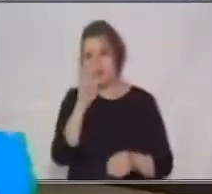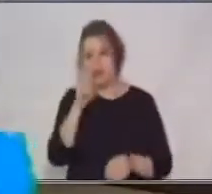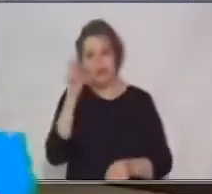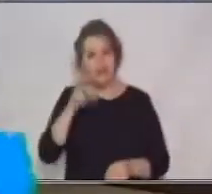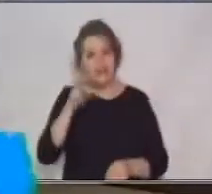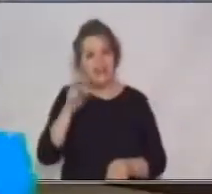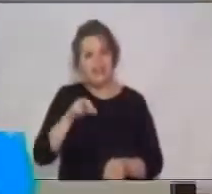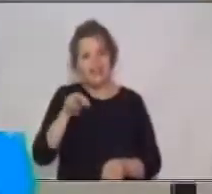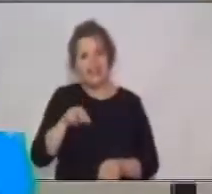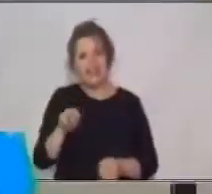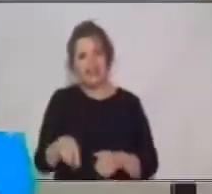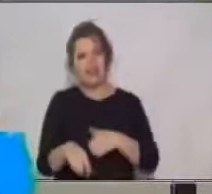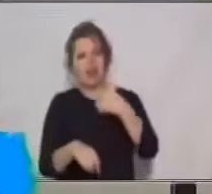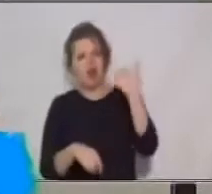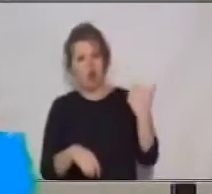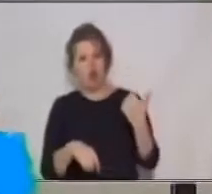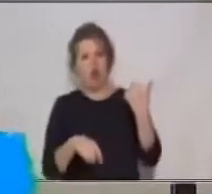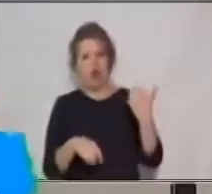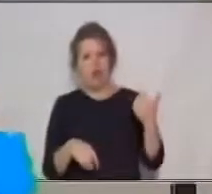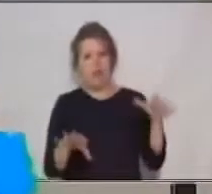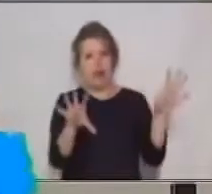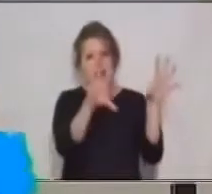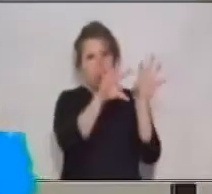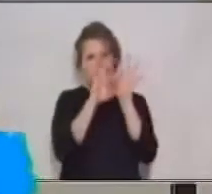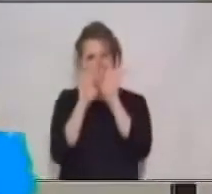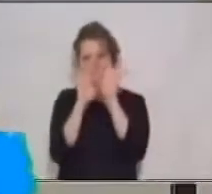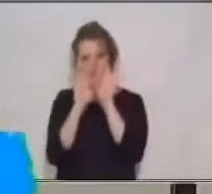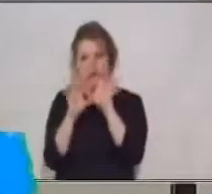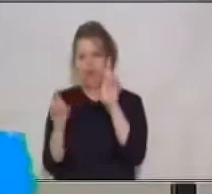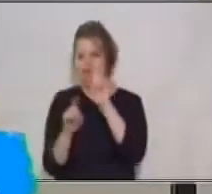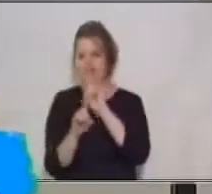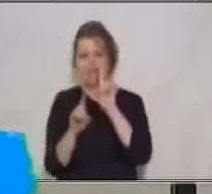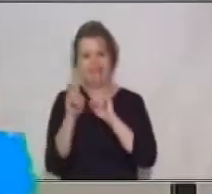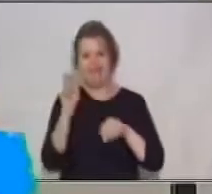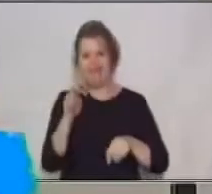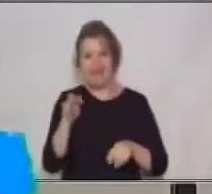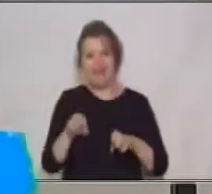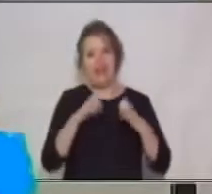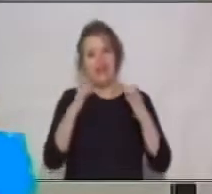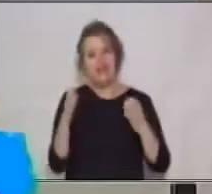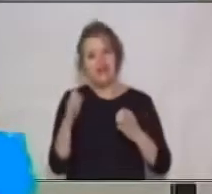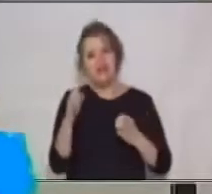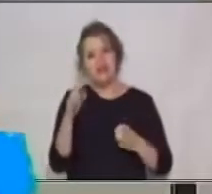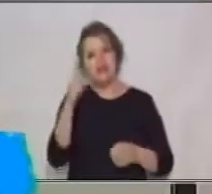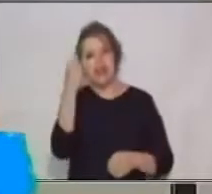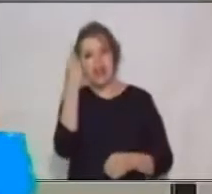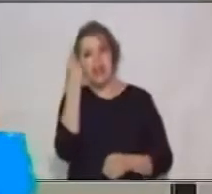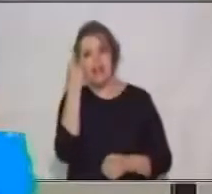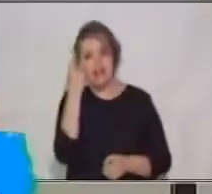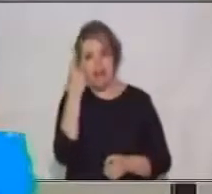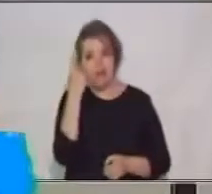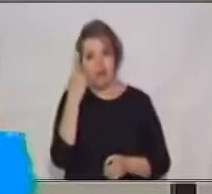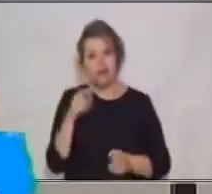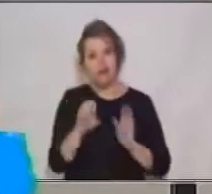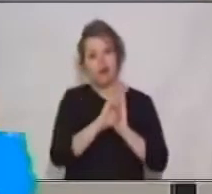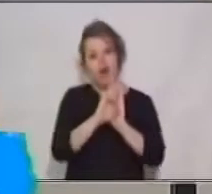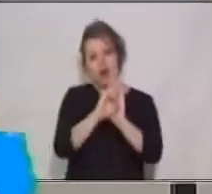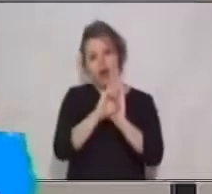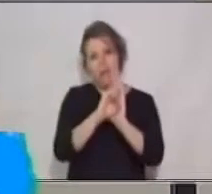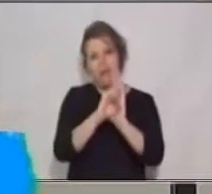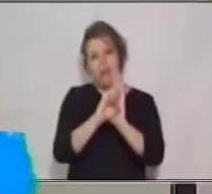de alguna otra para que pueda hacer una unión. En este caso podemos hablar también como ejemplos